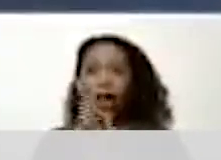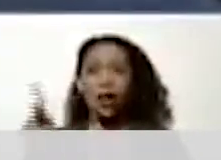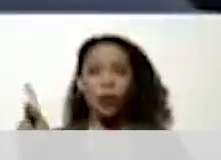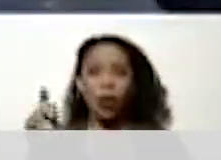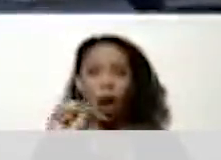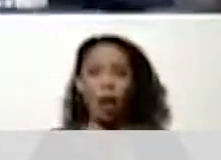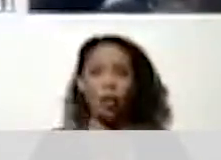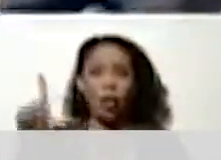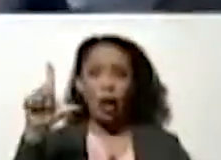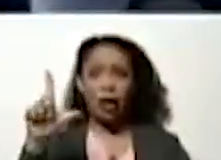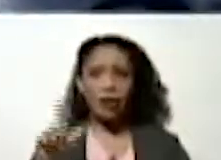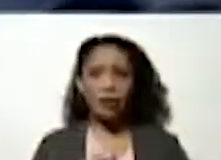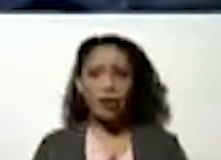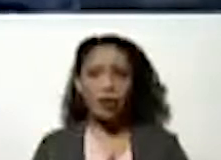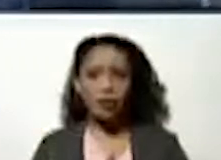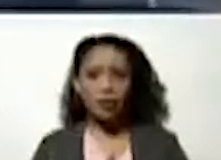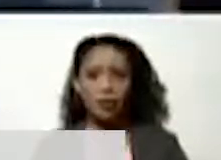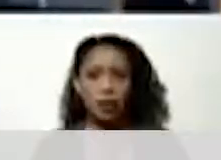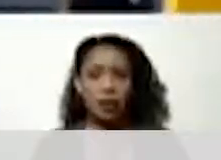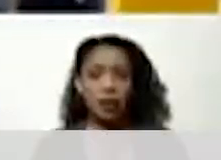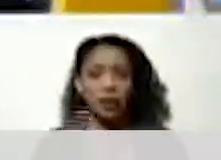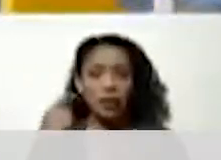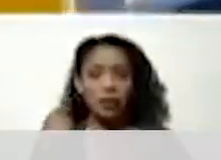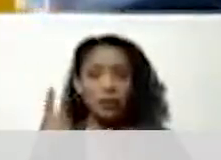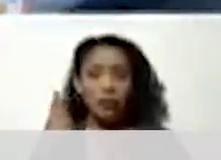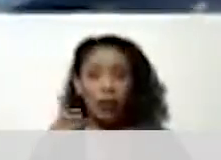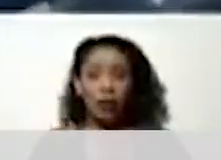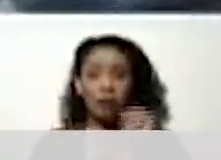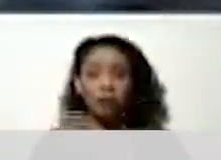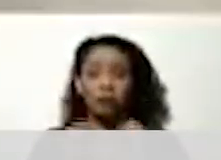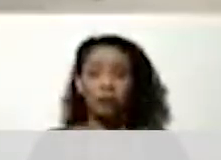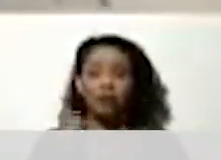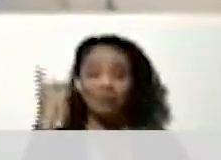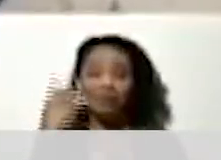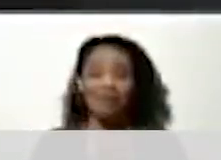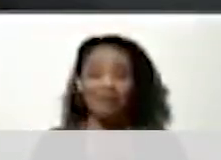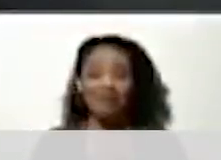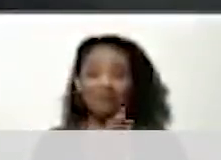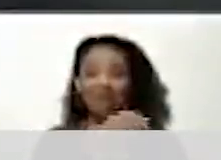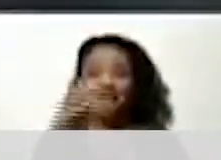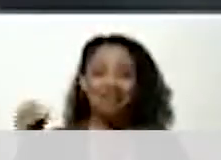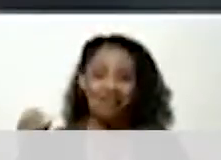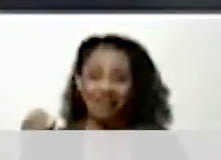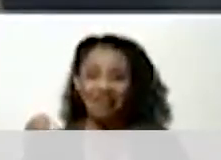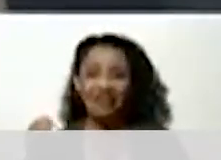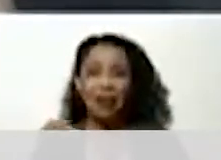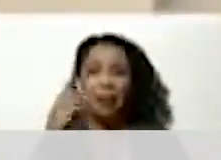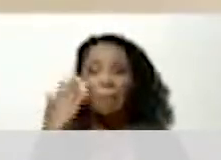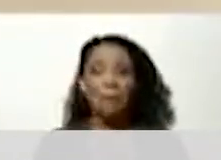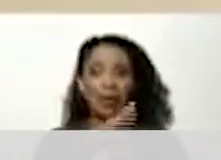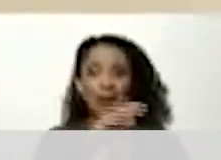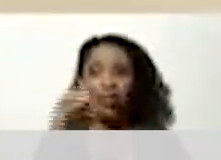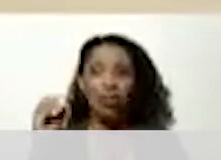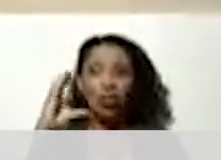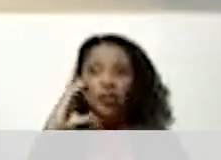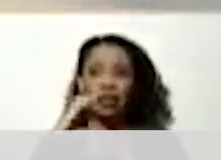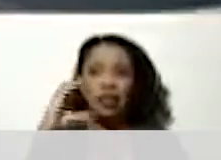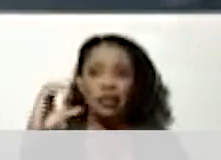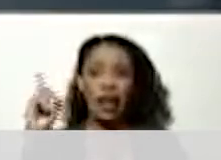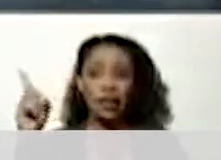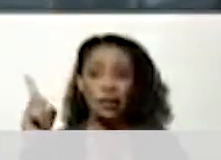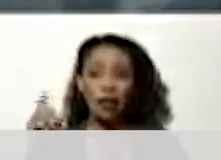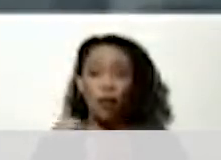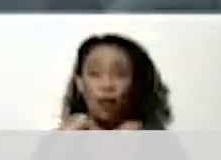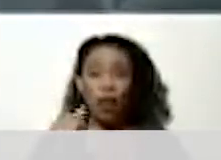14 kilómetros por litro y de una gran potencia, motor de 1500 cilindradas, 1500 cc, que bueno, va a ser un tubazo para